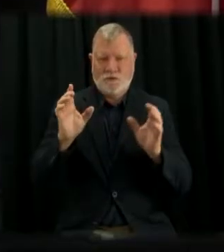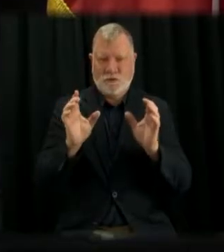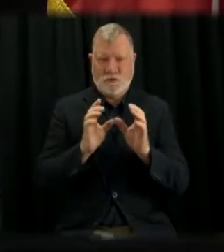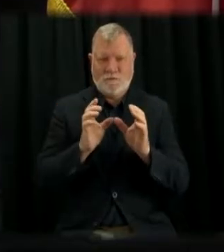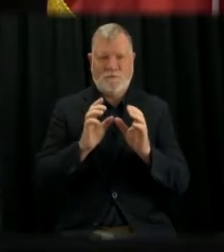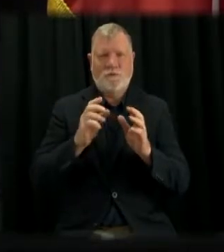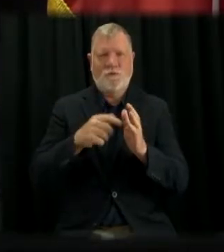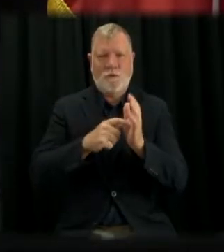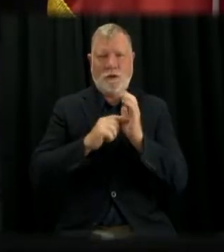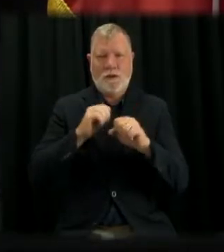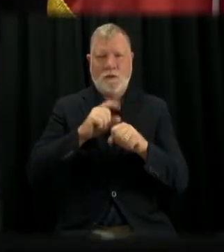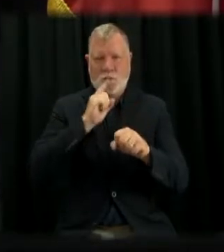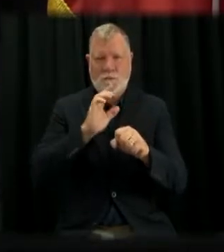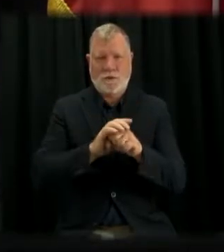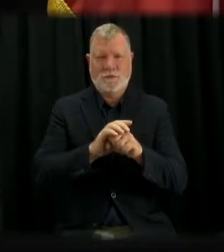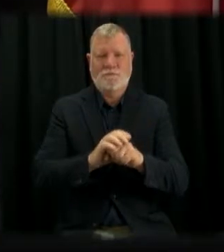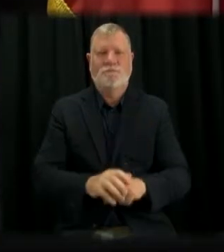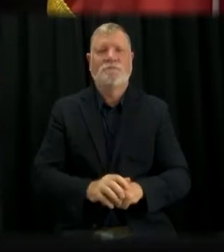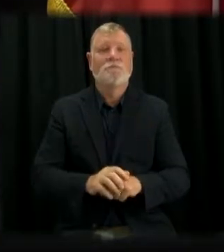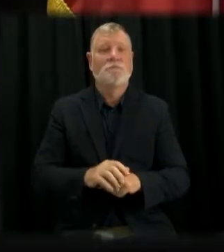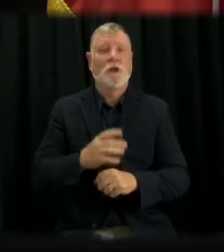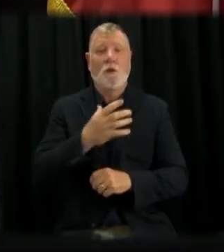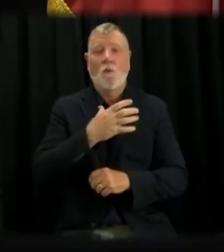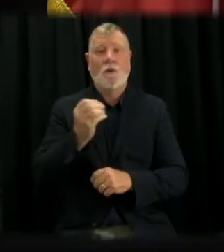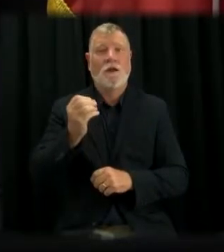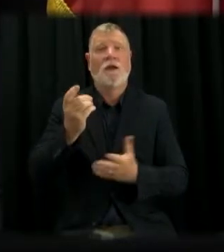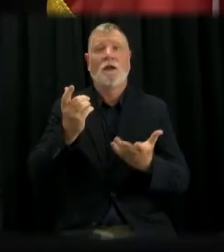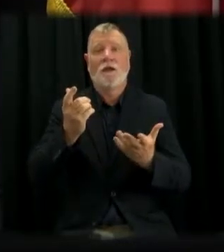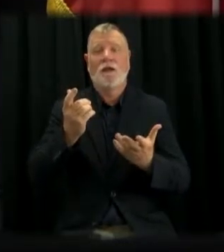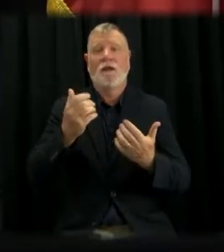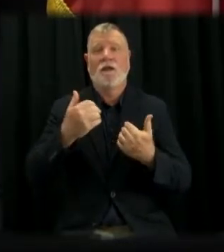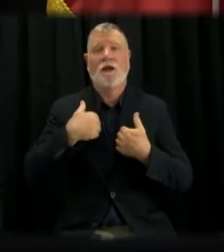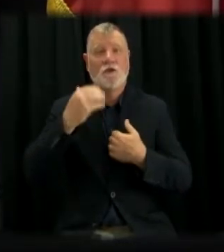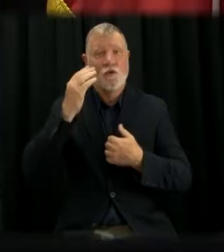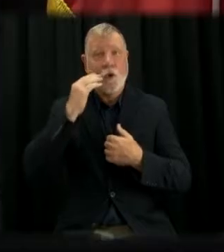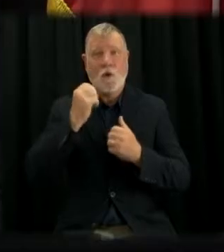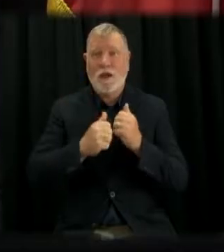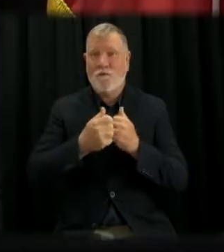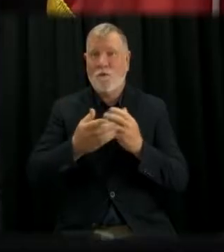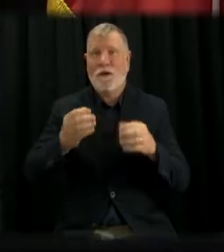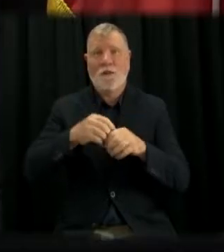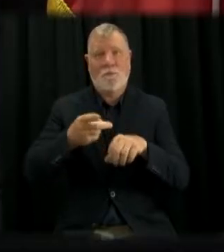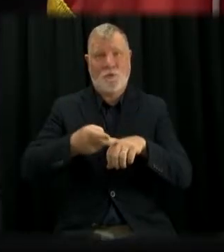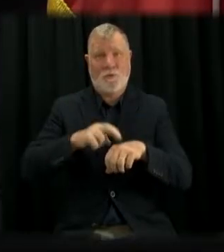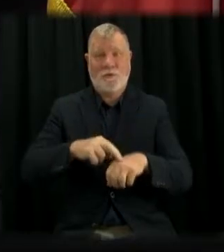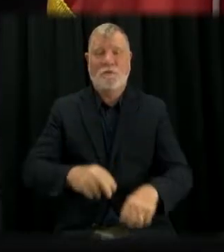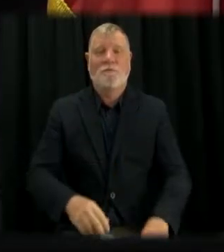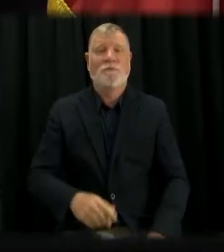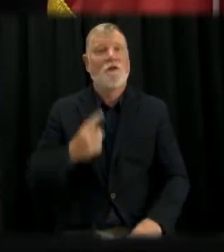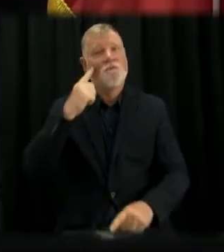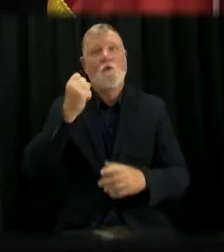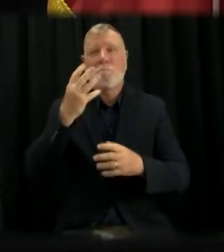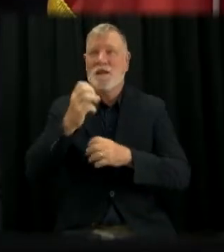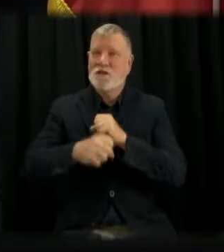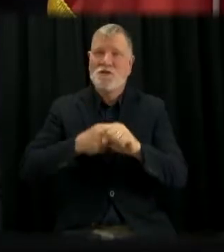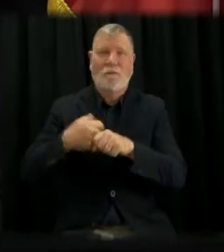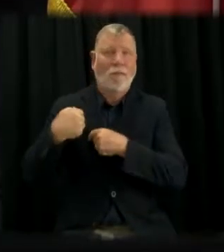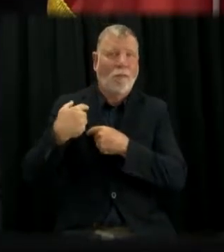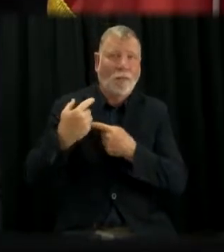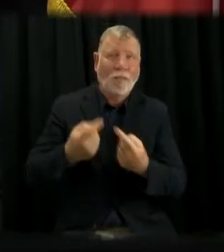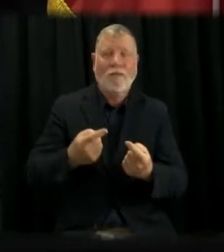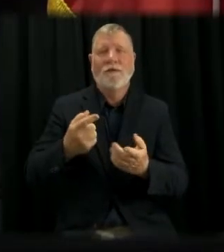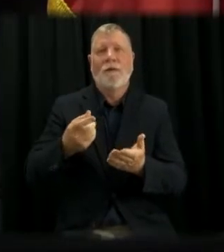Fiscal, esta certificación de la Junta Fiscal requerida por promesa, es bastante directa y es conocida para todos en Puerto Rico. Por muchos años,